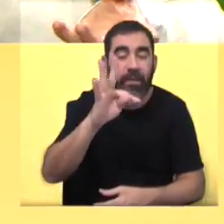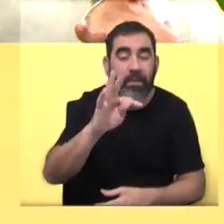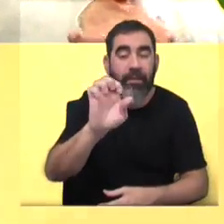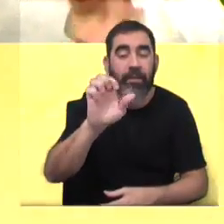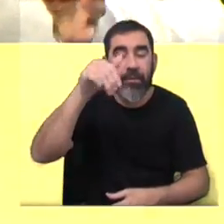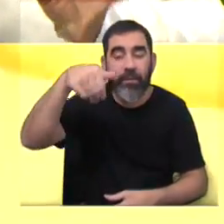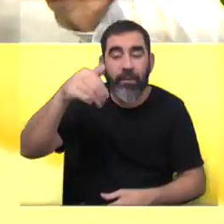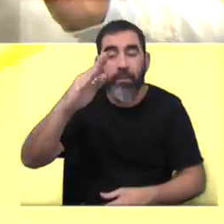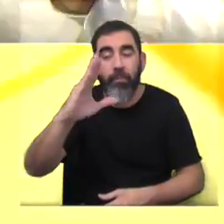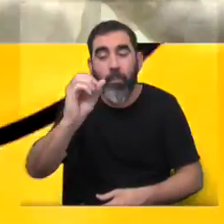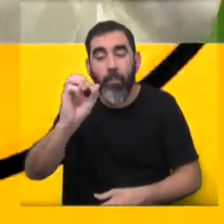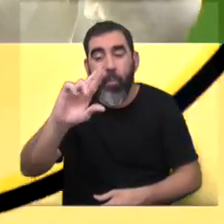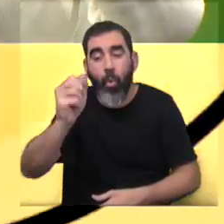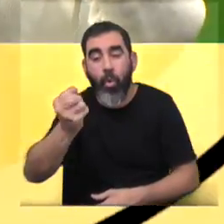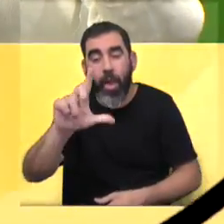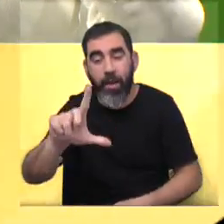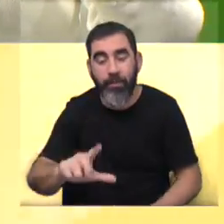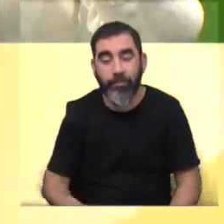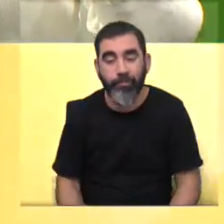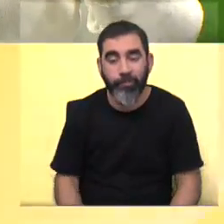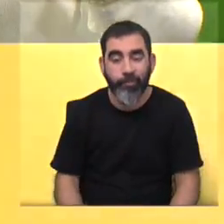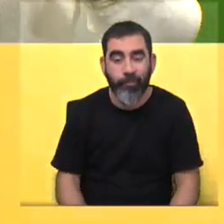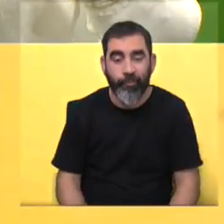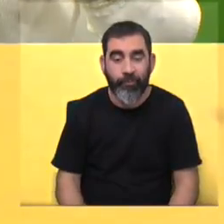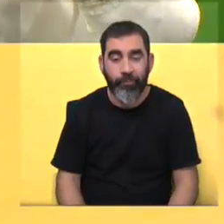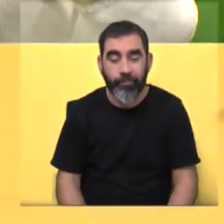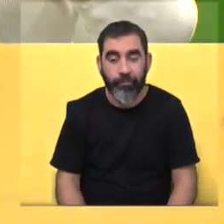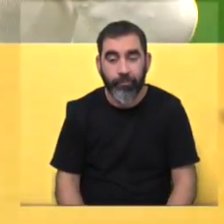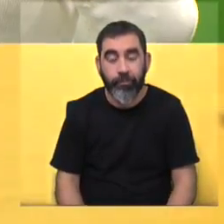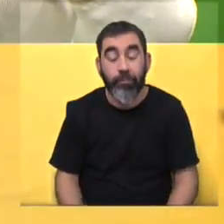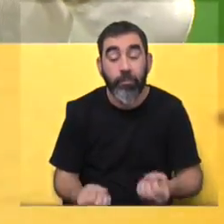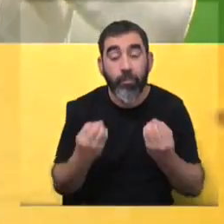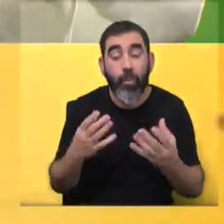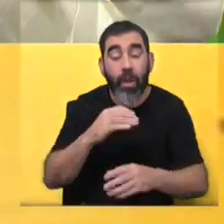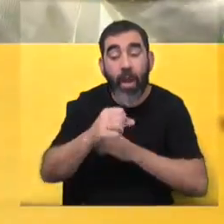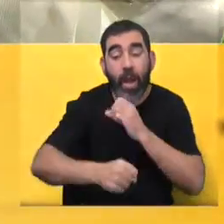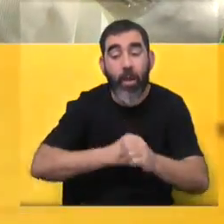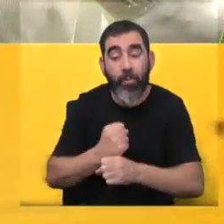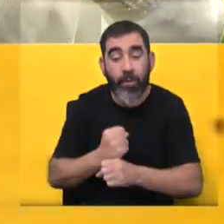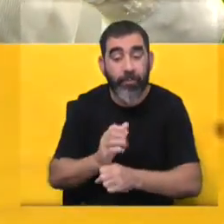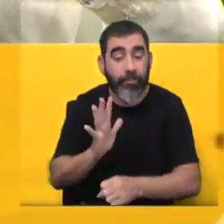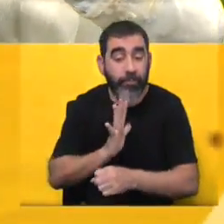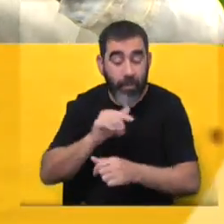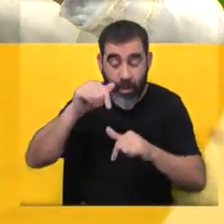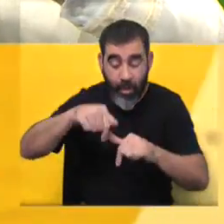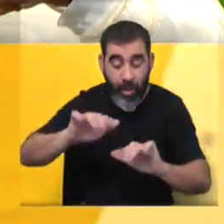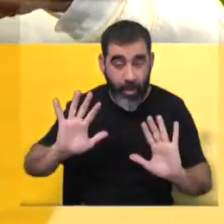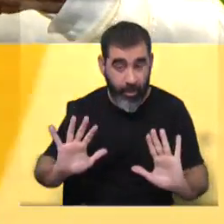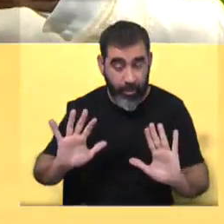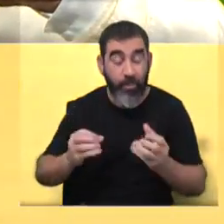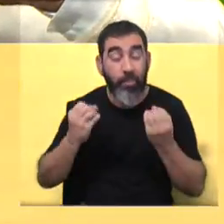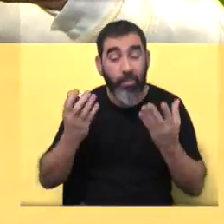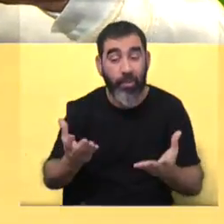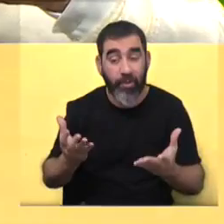Coincidimos en que vos proponías que temporales, porque anuales serían casi para nuestras latitudes, porque